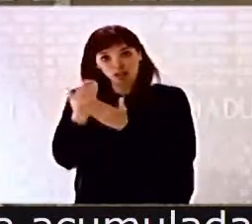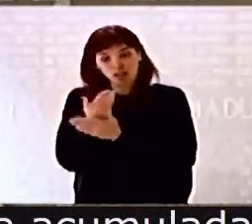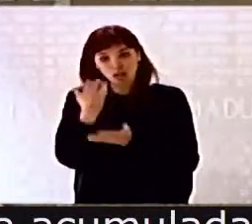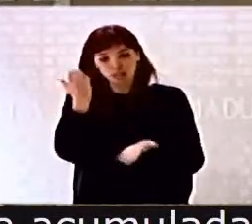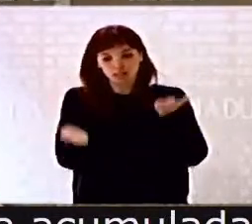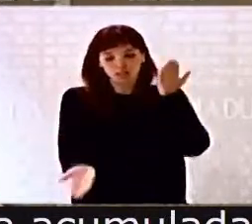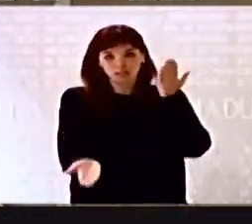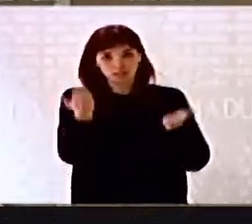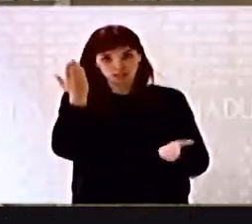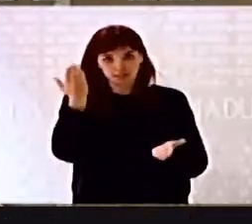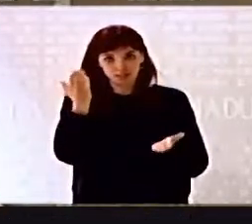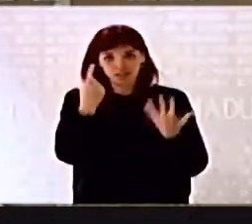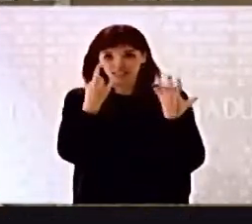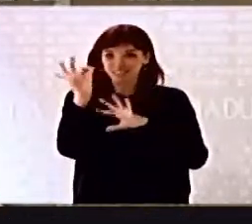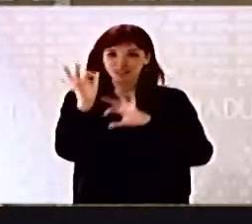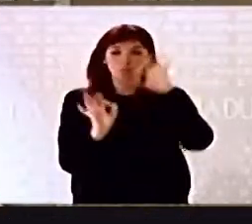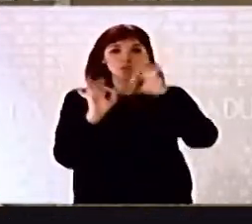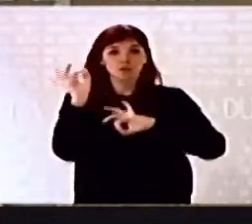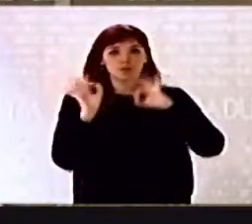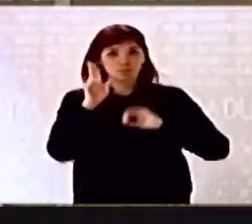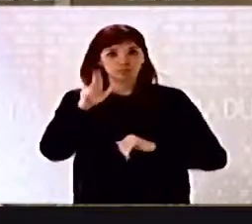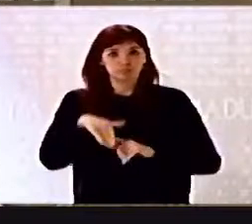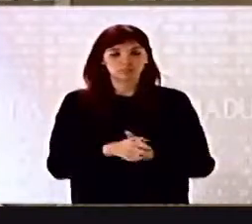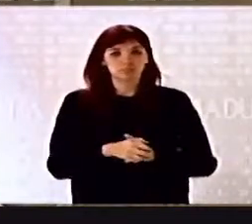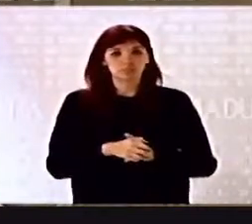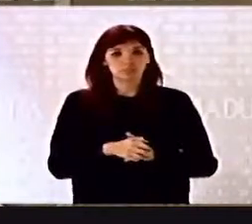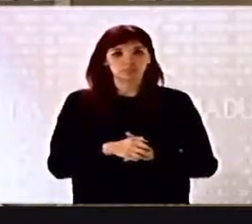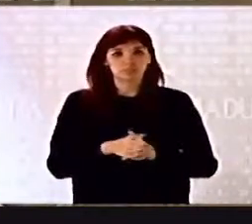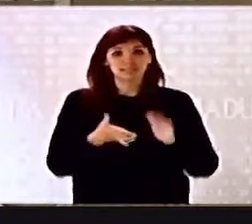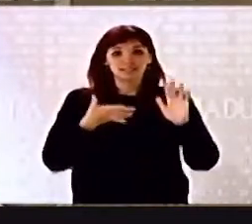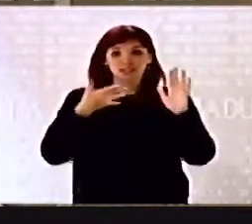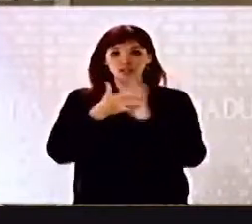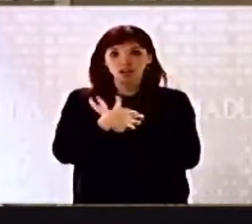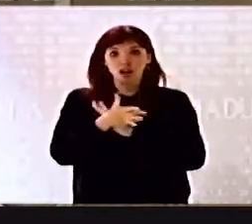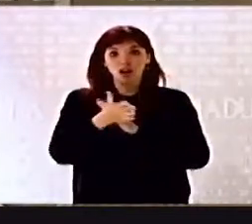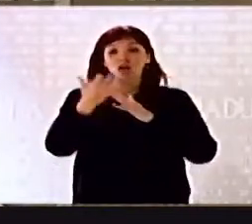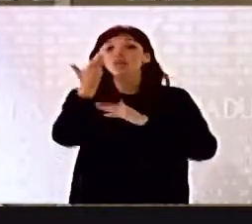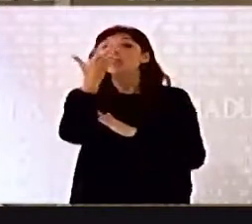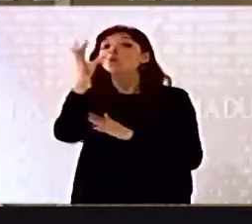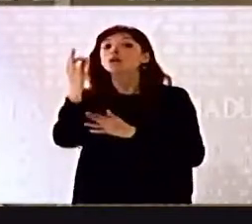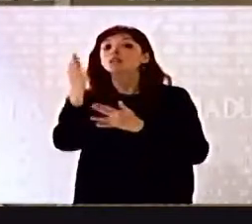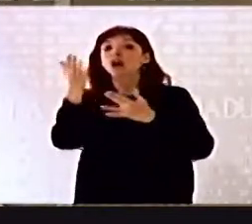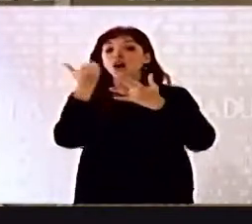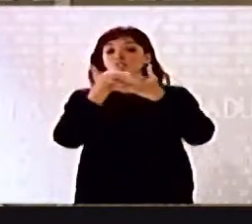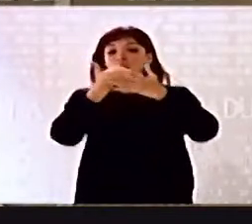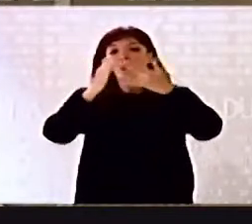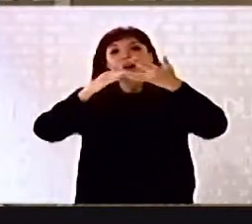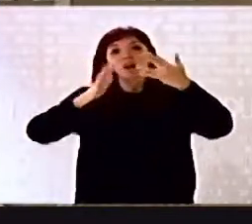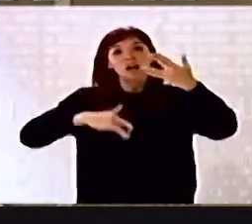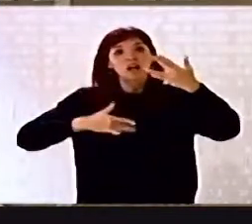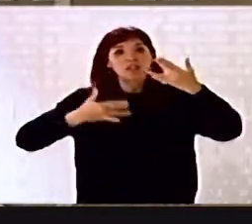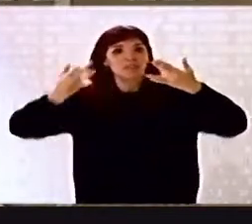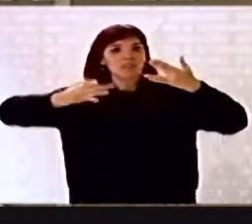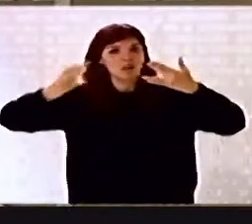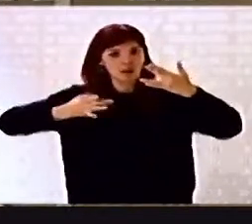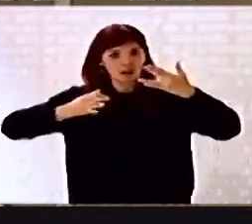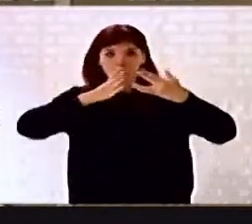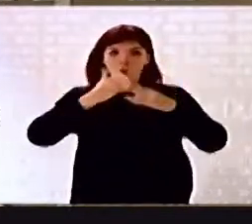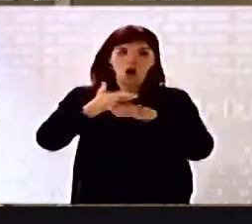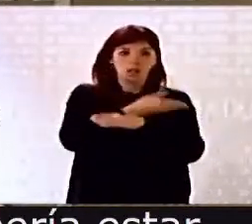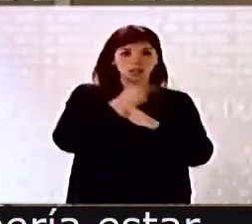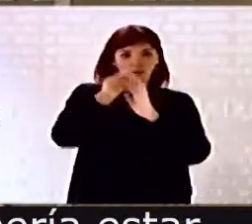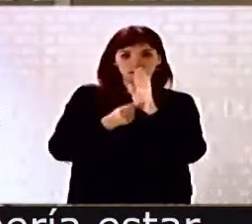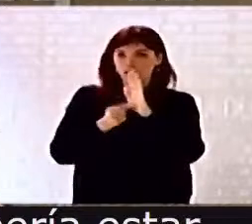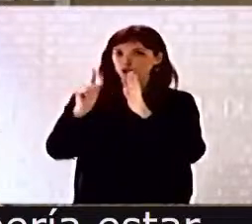Lejos de estar por debajo del 50%, como debería estar después de haber adoptado estas